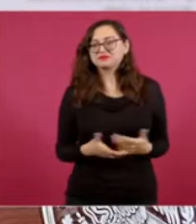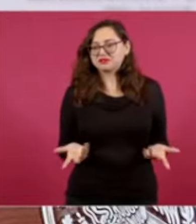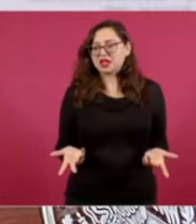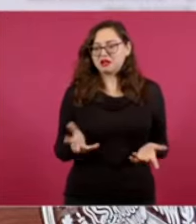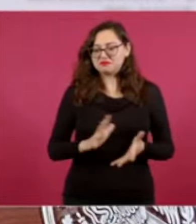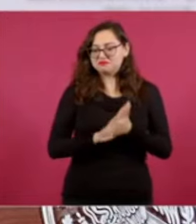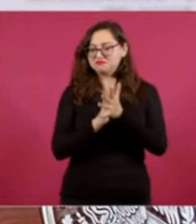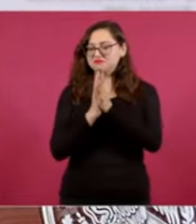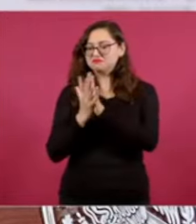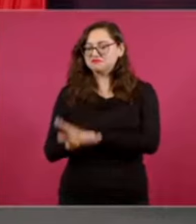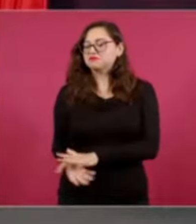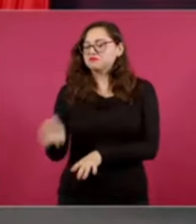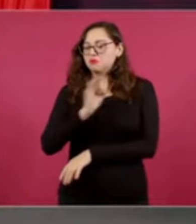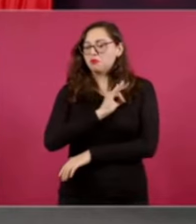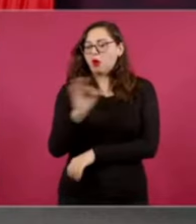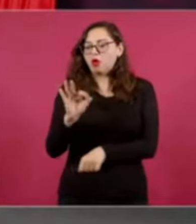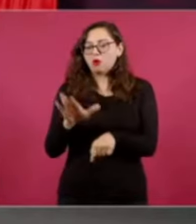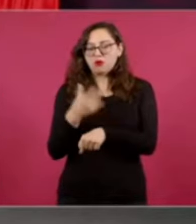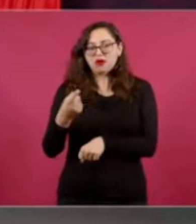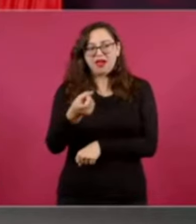transformación.